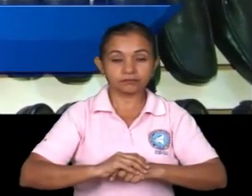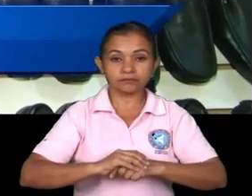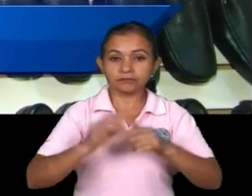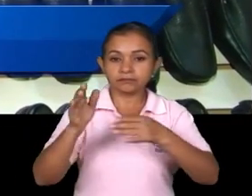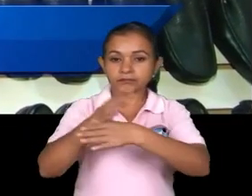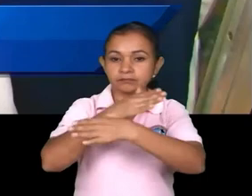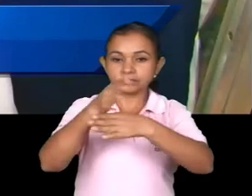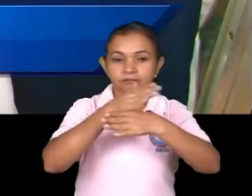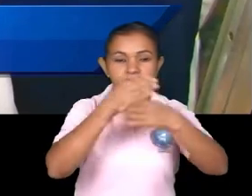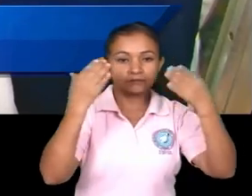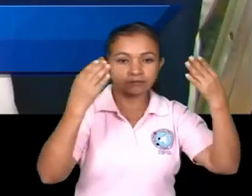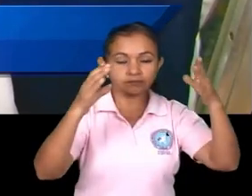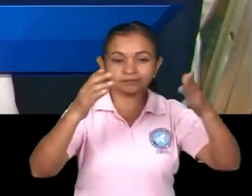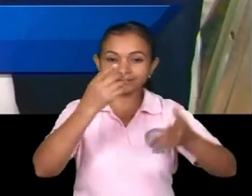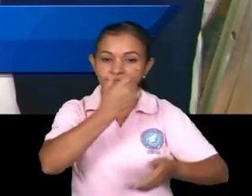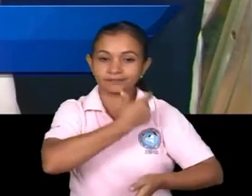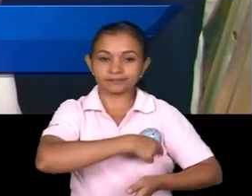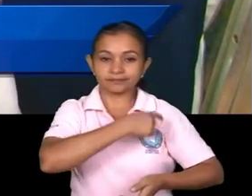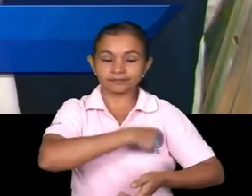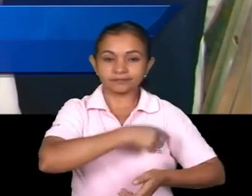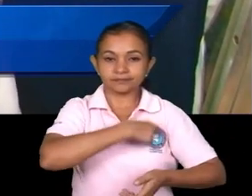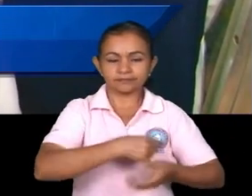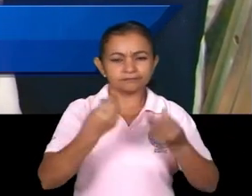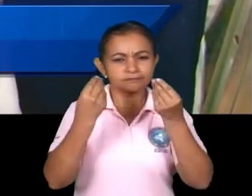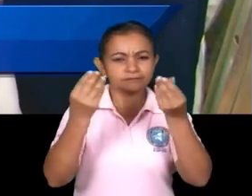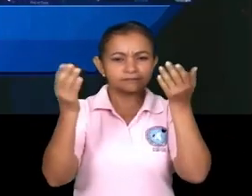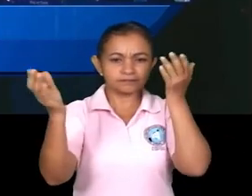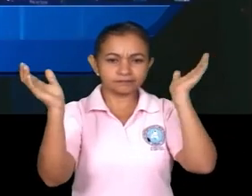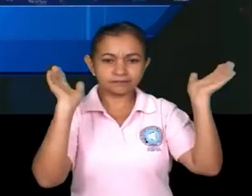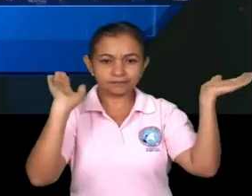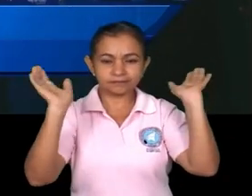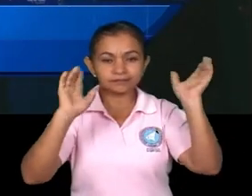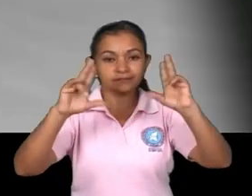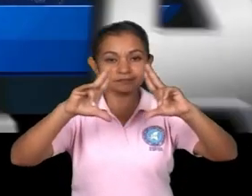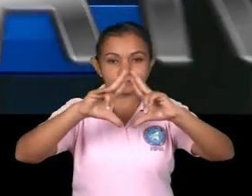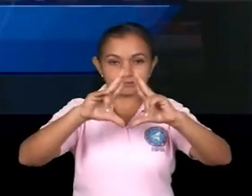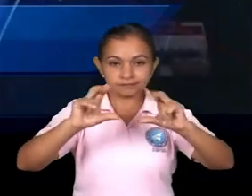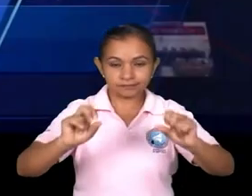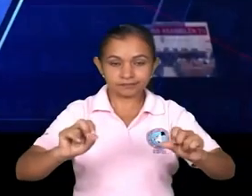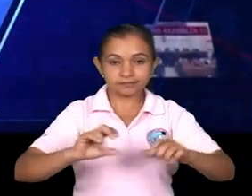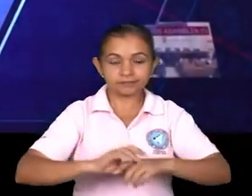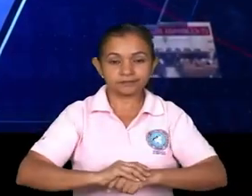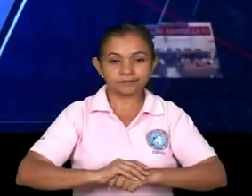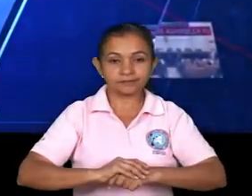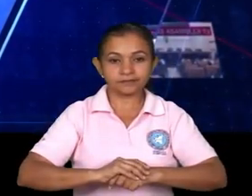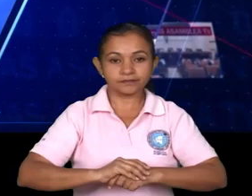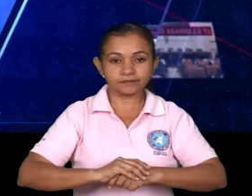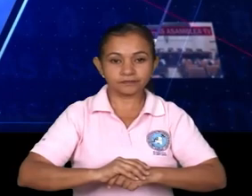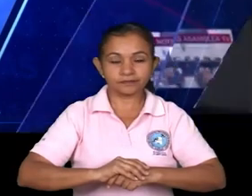Variedad de artículos escolares abarrotan mercados capitalinos.